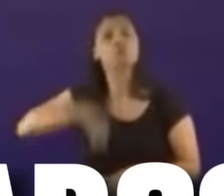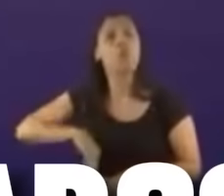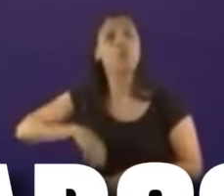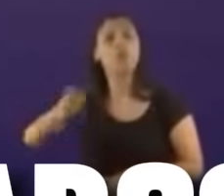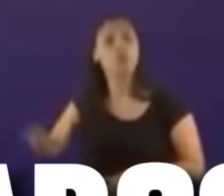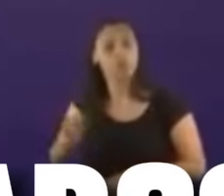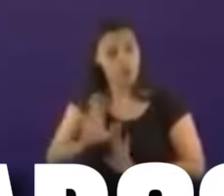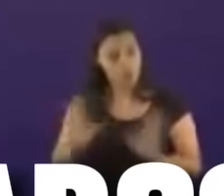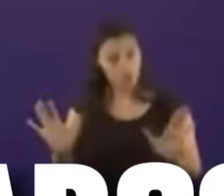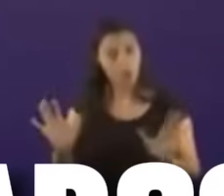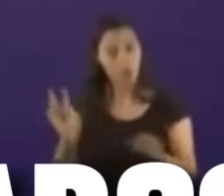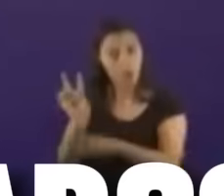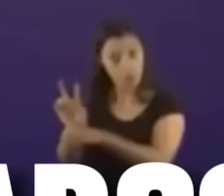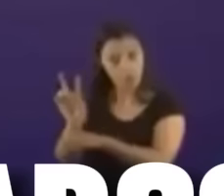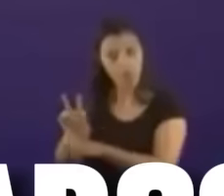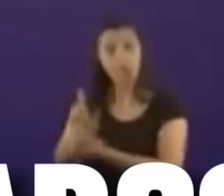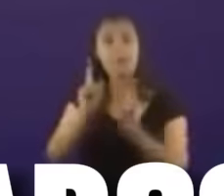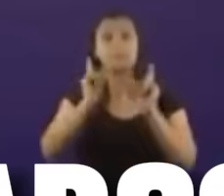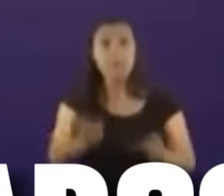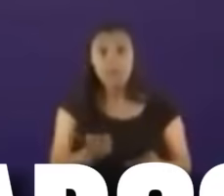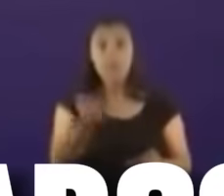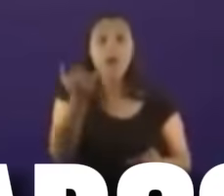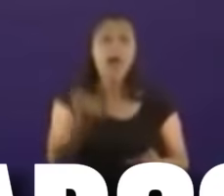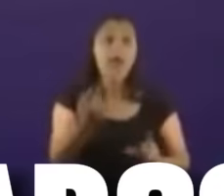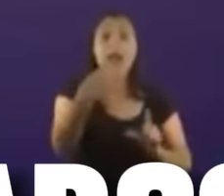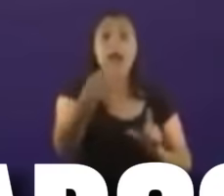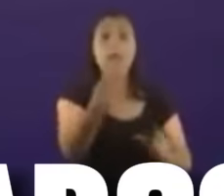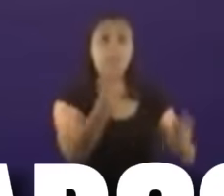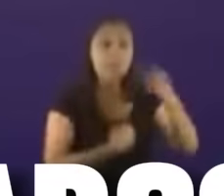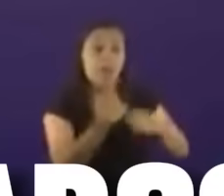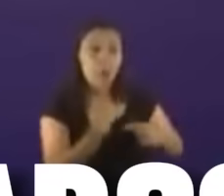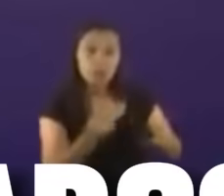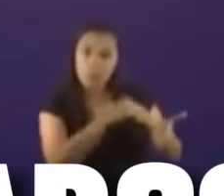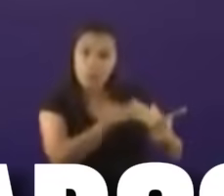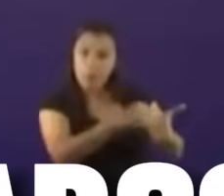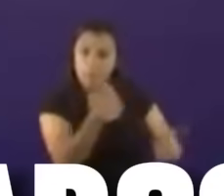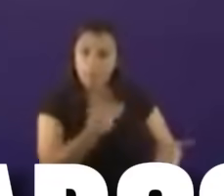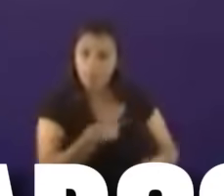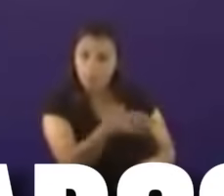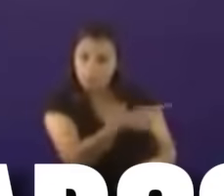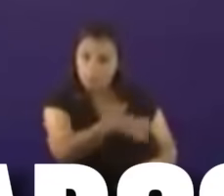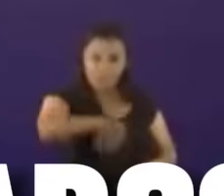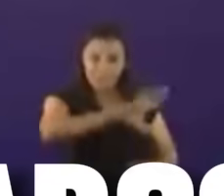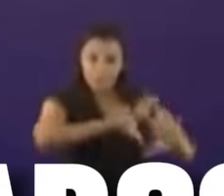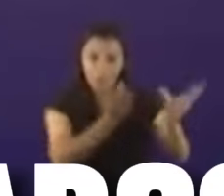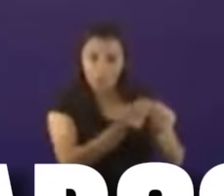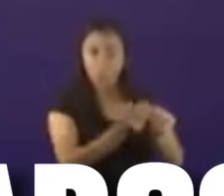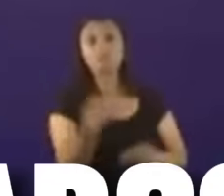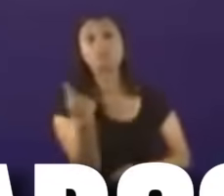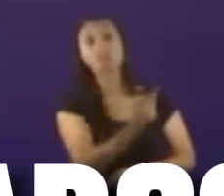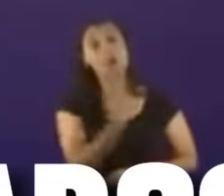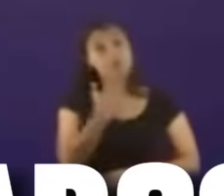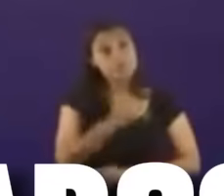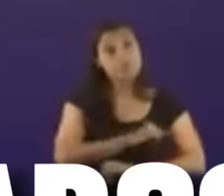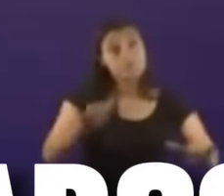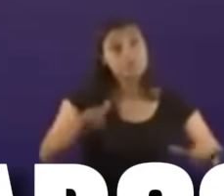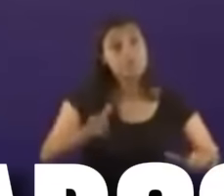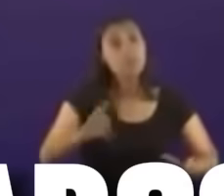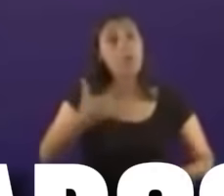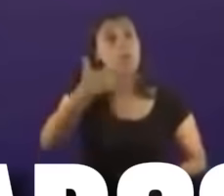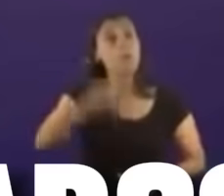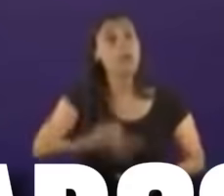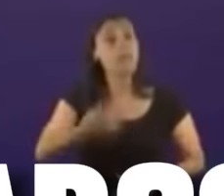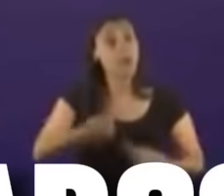De igual manera, con todo el resto de cuestiones que me has consultado, nosotros hablamos sobre verdades y sobre